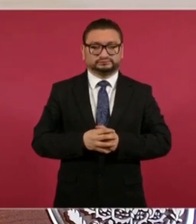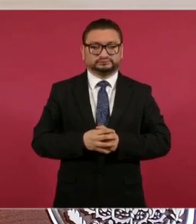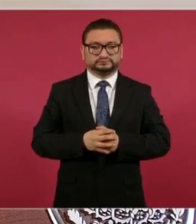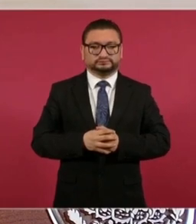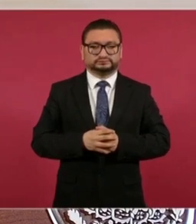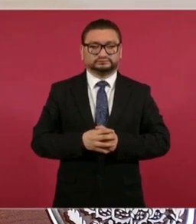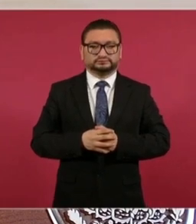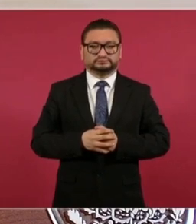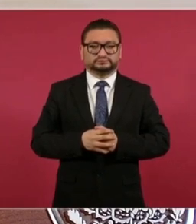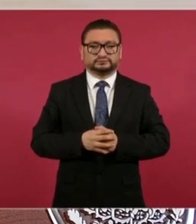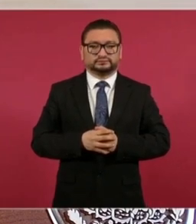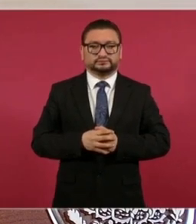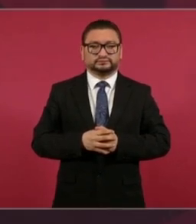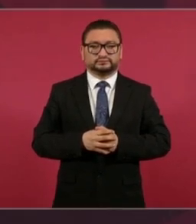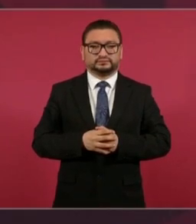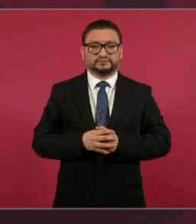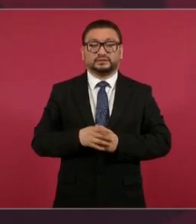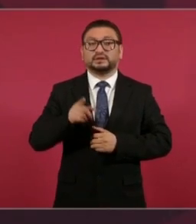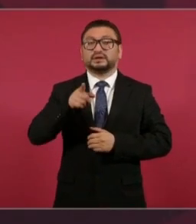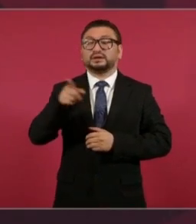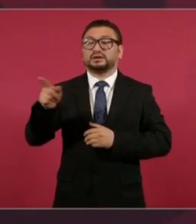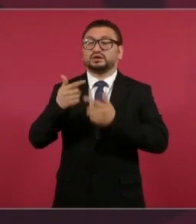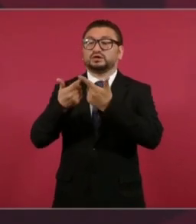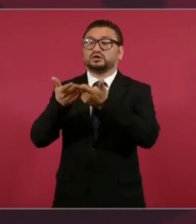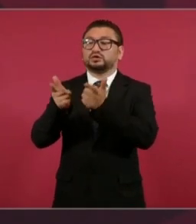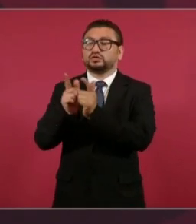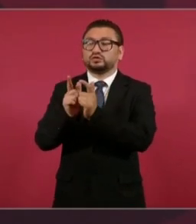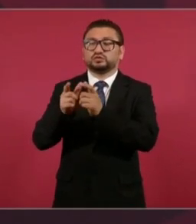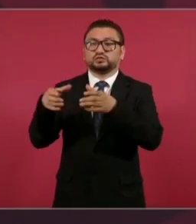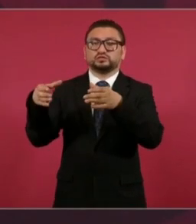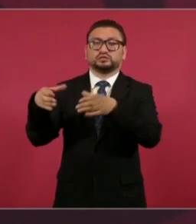políticos que son del bloque